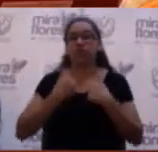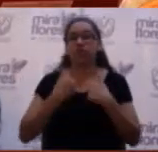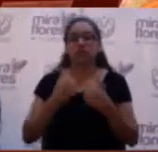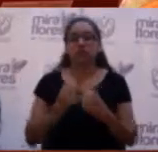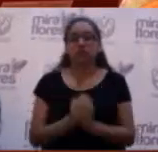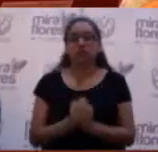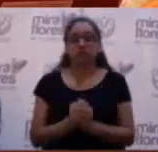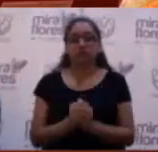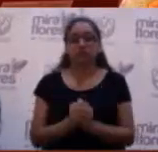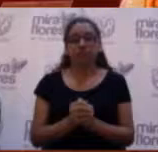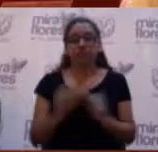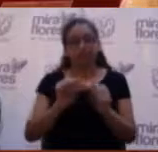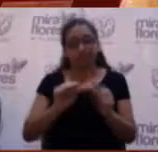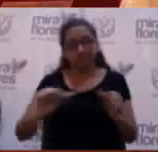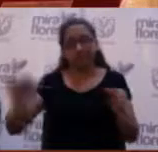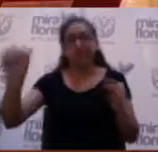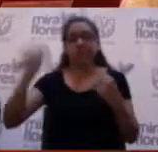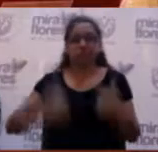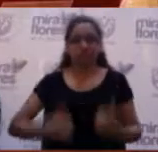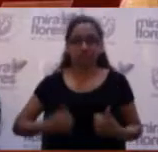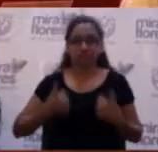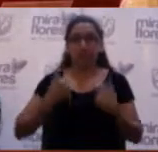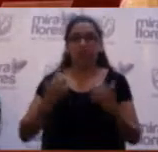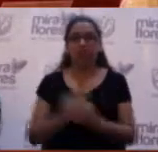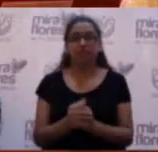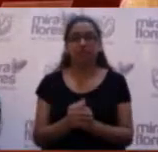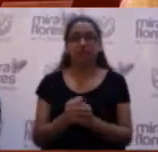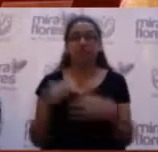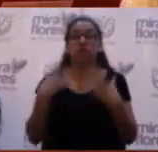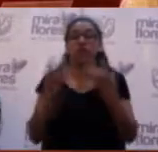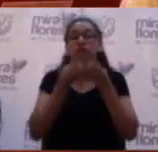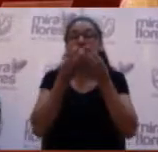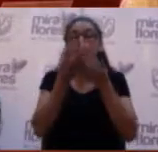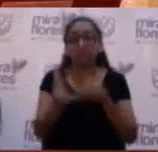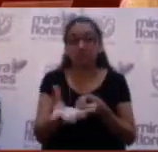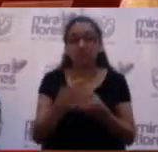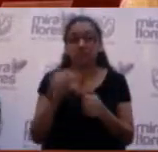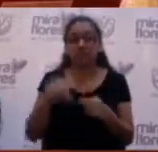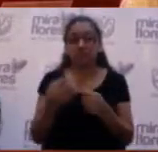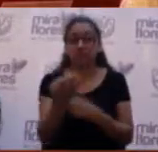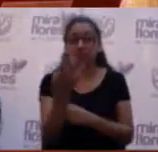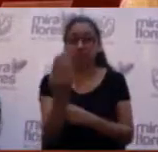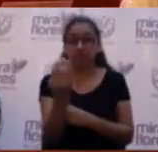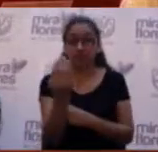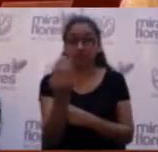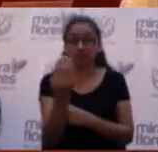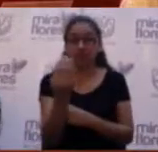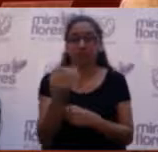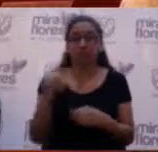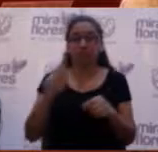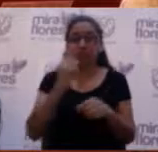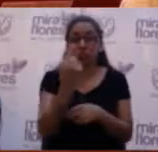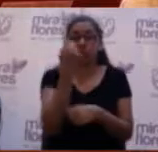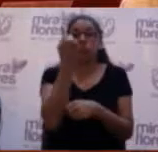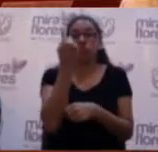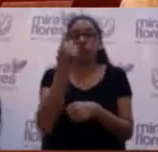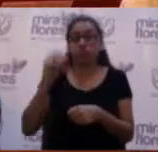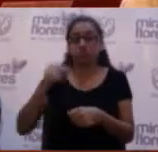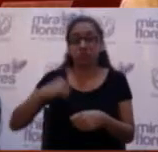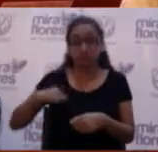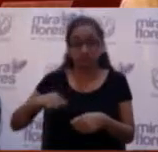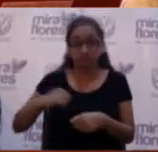o a lo largo de la vida. Y lo que quiero decir es que de estos 14 somos la única ciudad, municipio